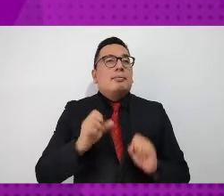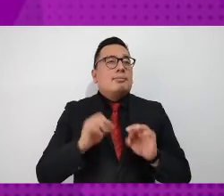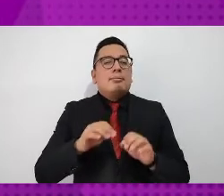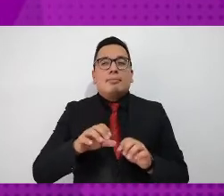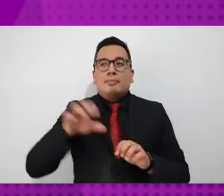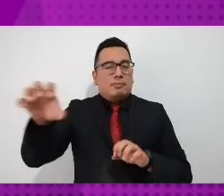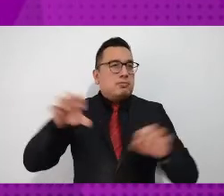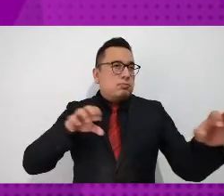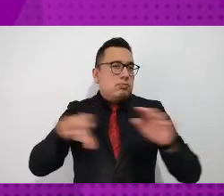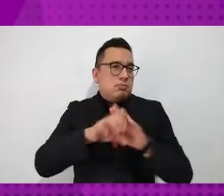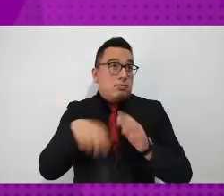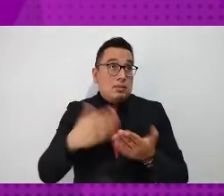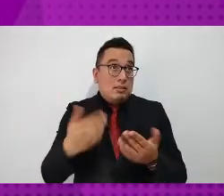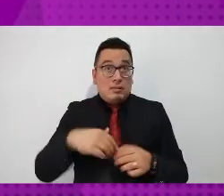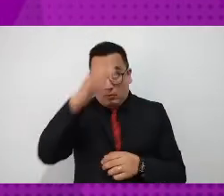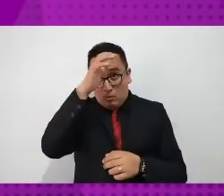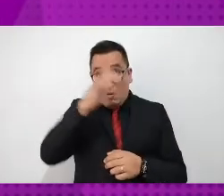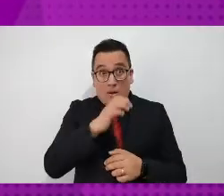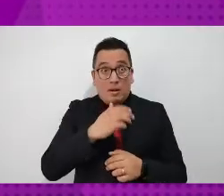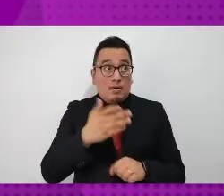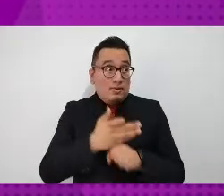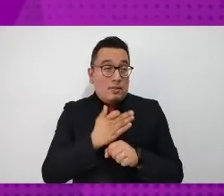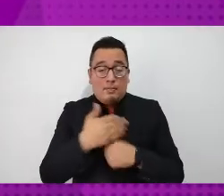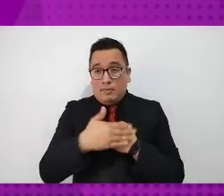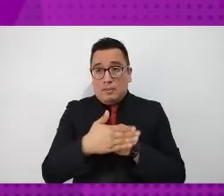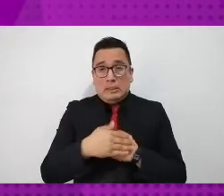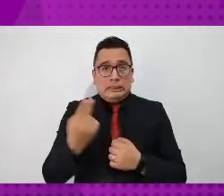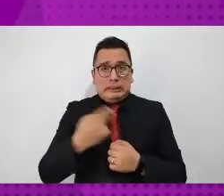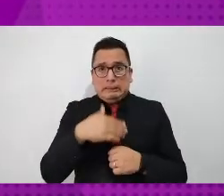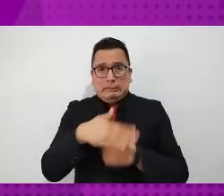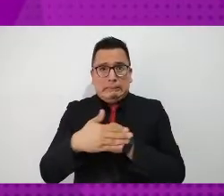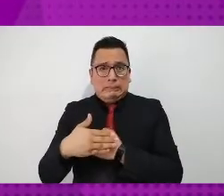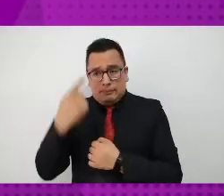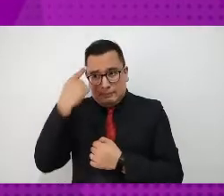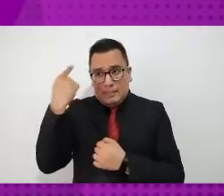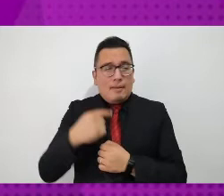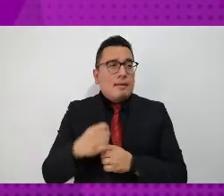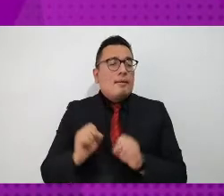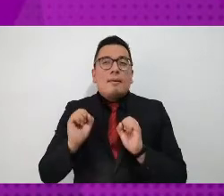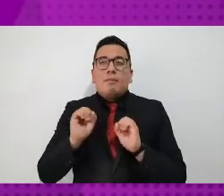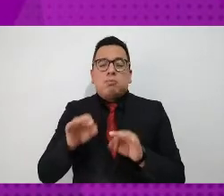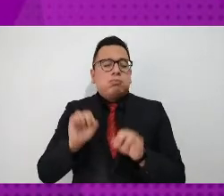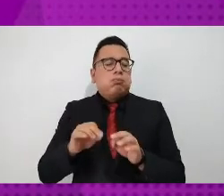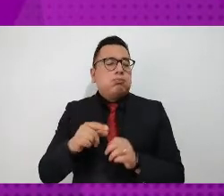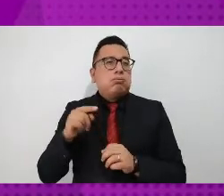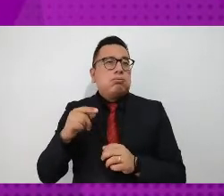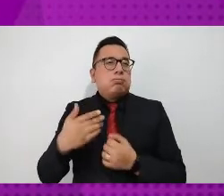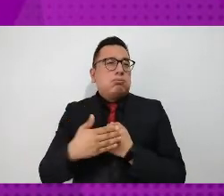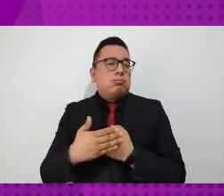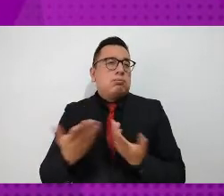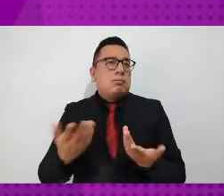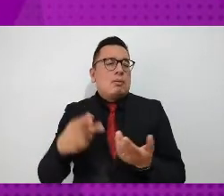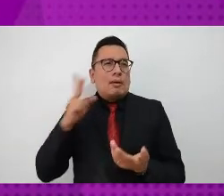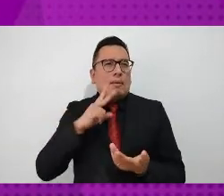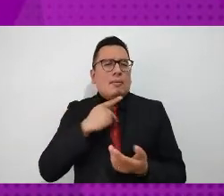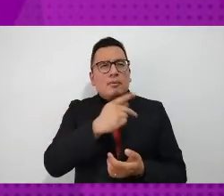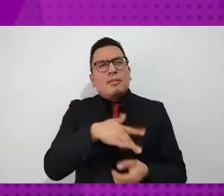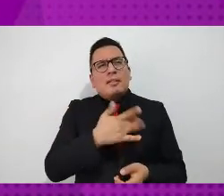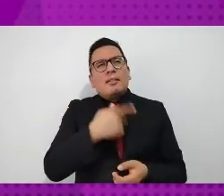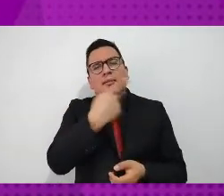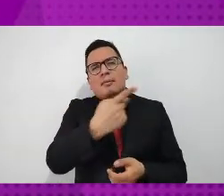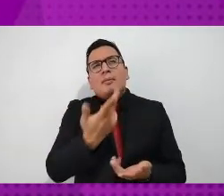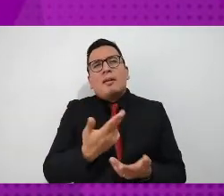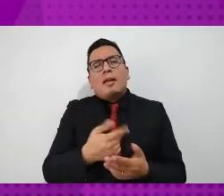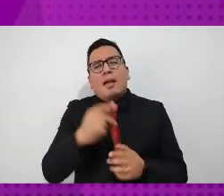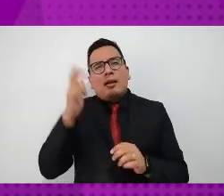actualmente en coahuila está abierta la convocatoria para integrar los comités municipales y distritales platícanos cómo les fue en